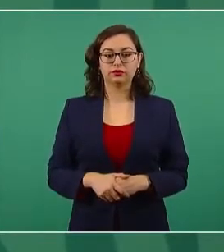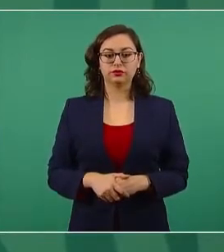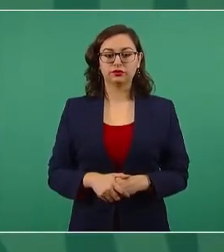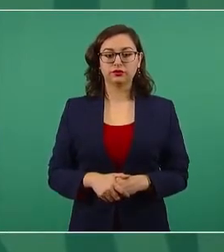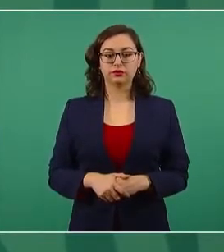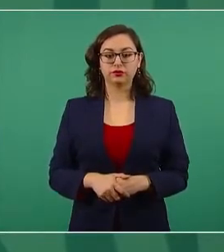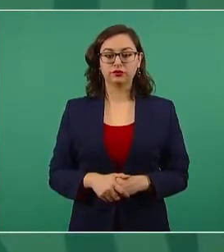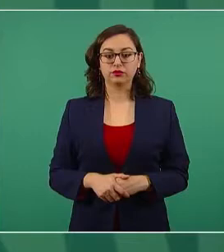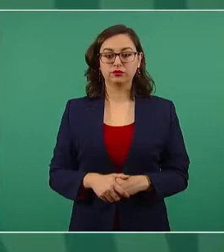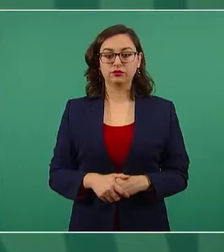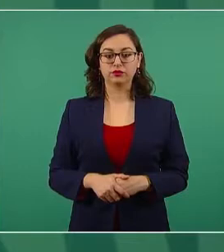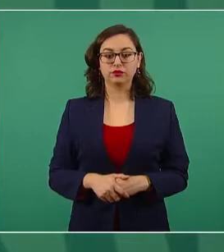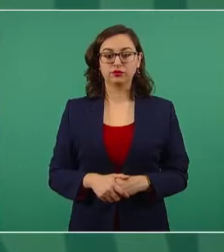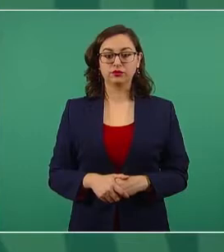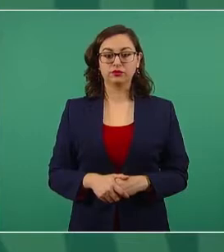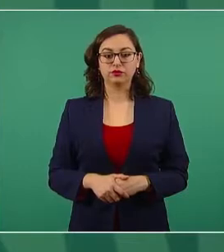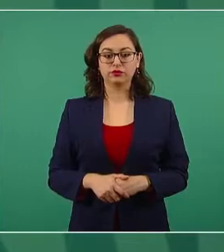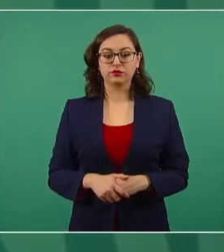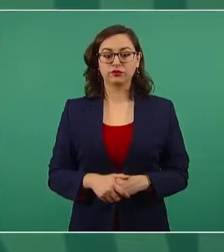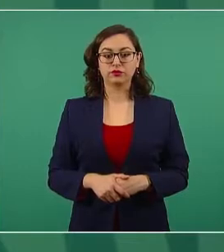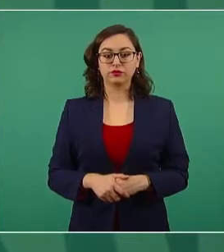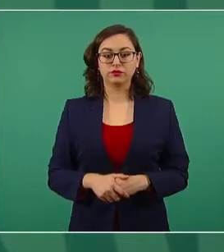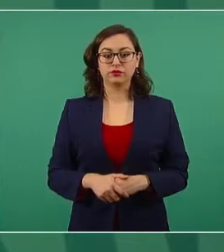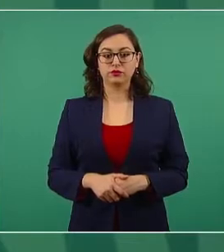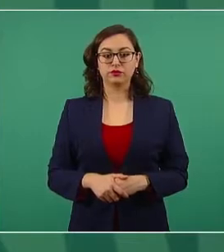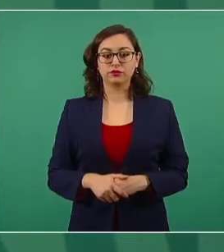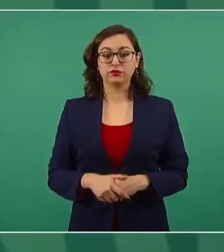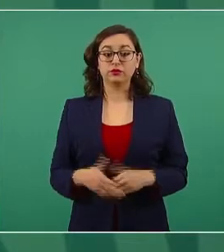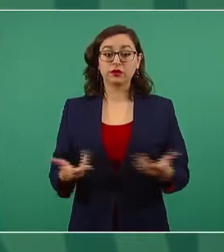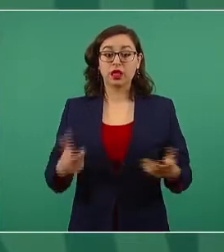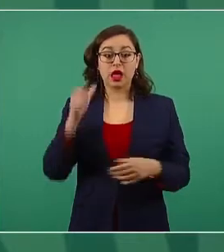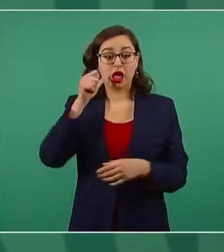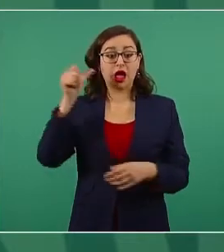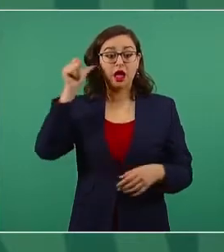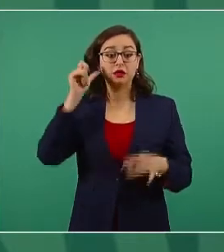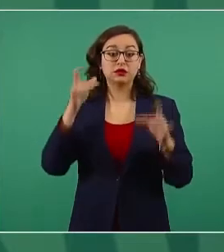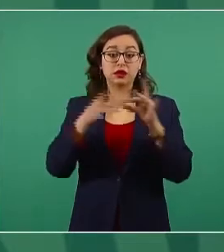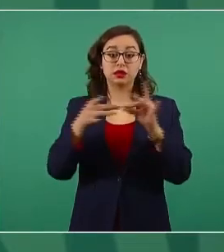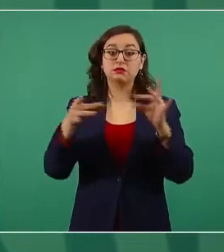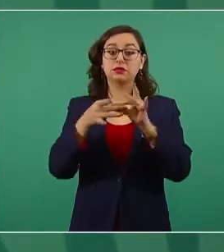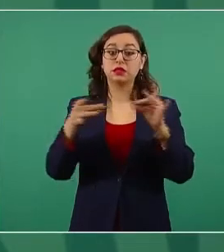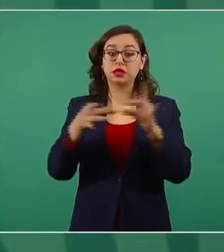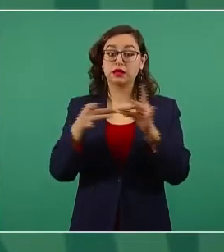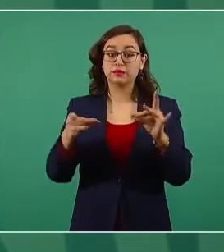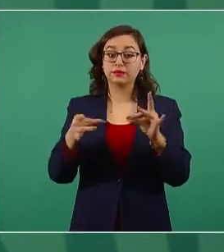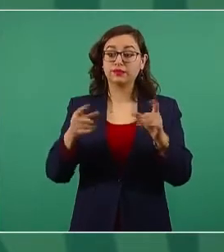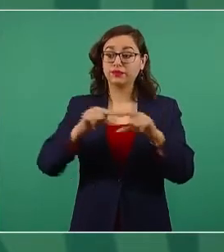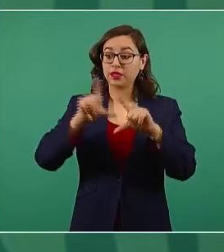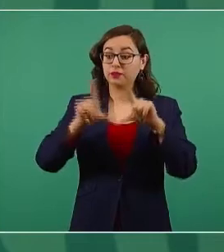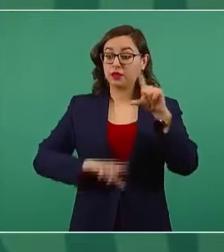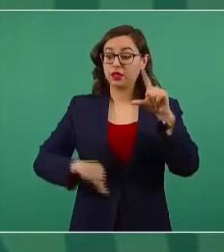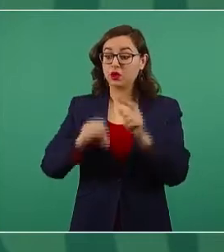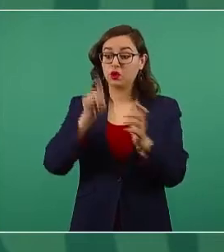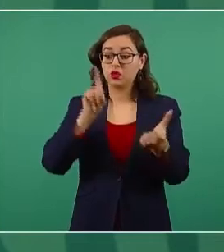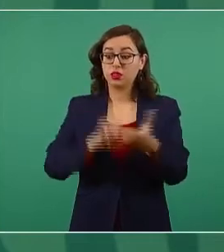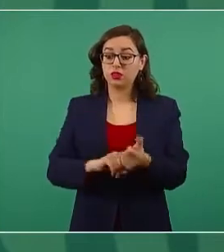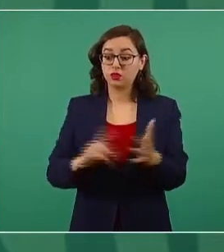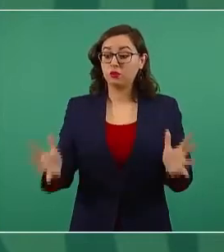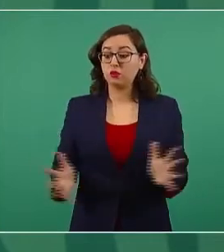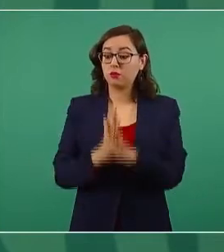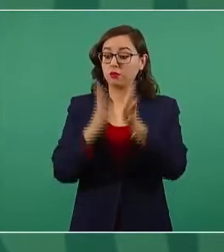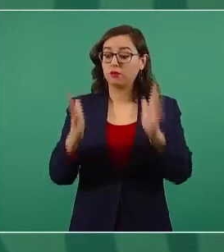el convertir en realidad la democracia, que todos participemos,